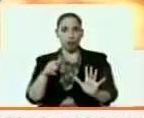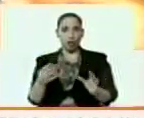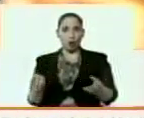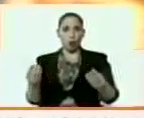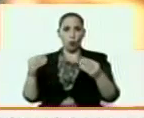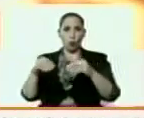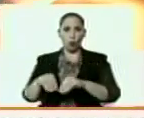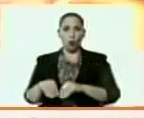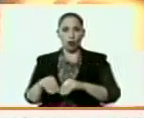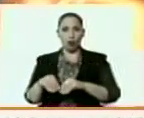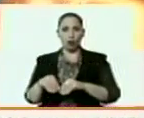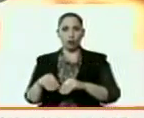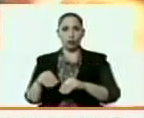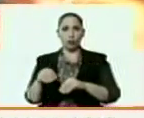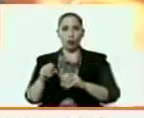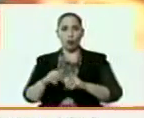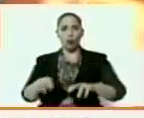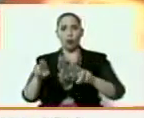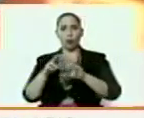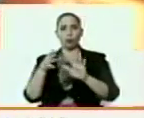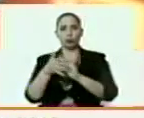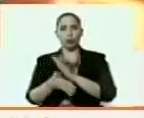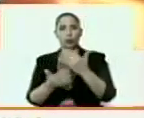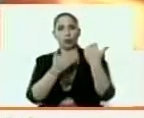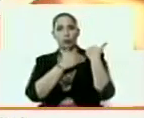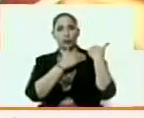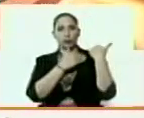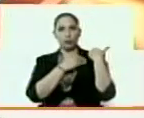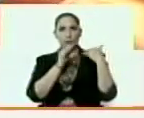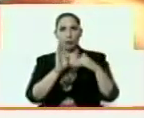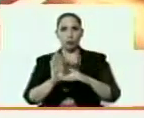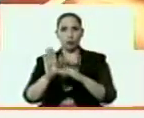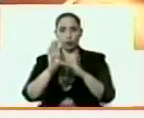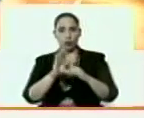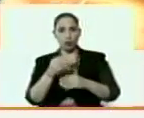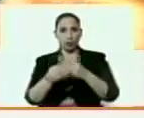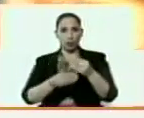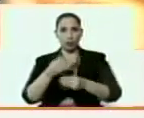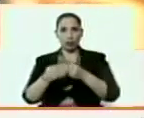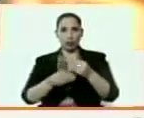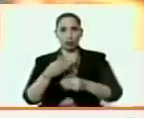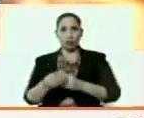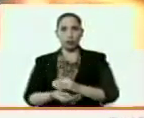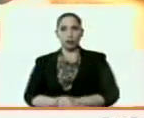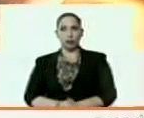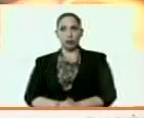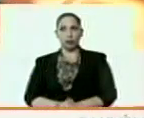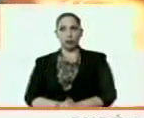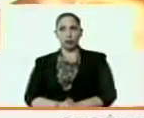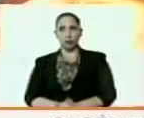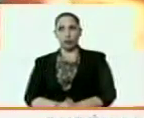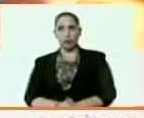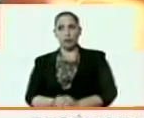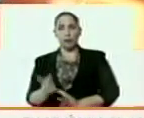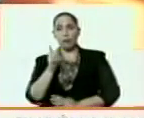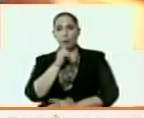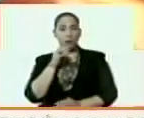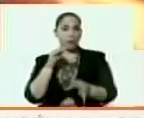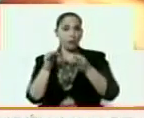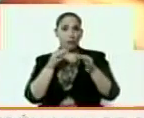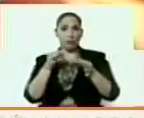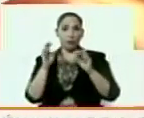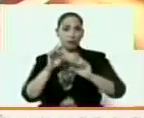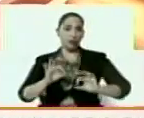de las Naciones Unidas de la supuesta responsabilidad de proteger, le aplicaron eso a Irak. Y no tengo que explicarle a nadie lo que significó